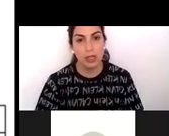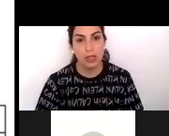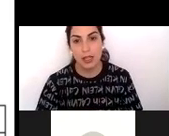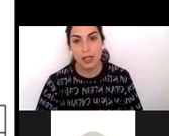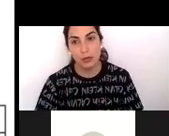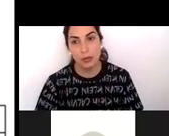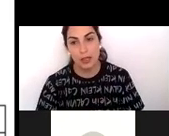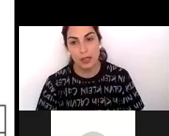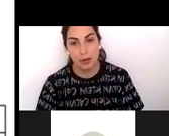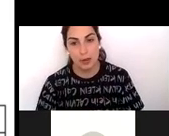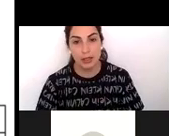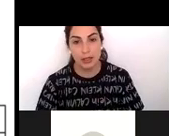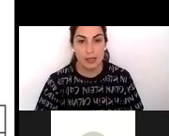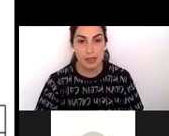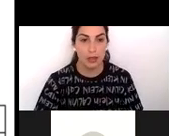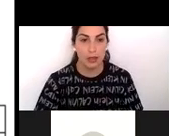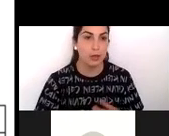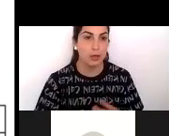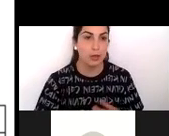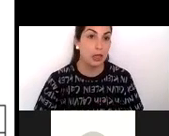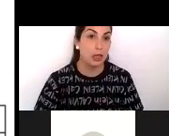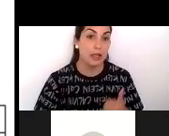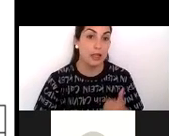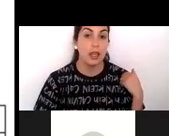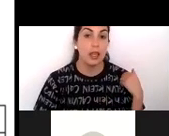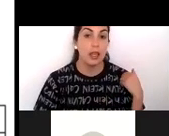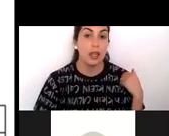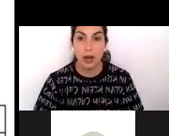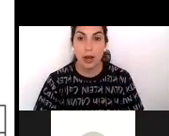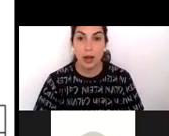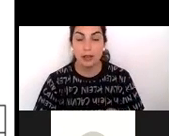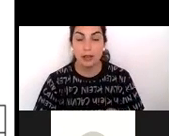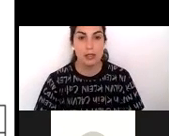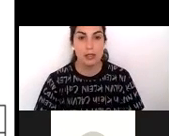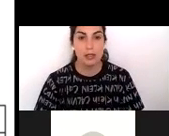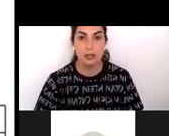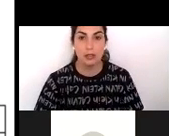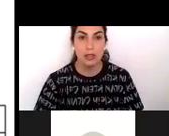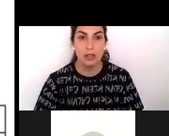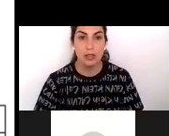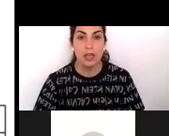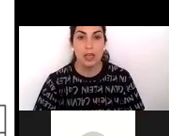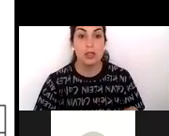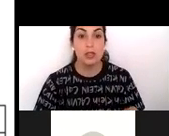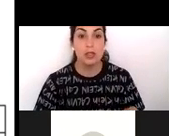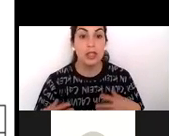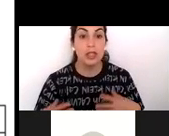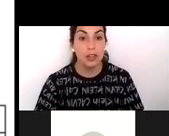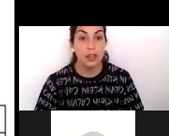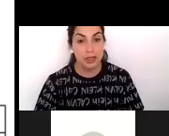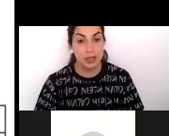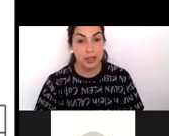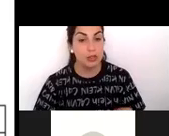ustedes van a responder en esa parte de espaciado, primero van a decir que es la cuarta, ¿cierto? Y es un